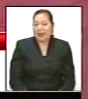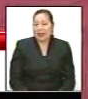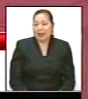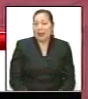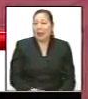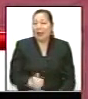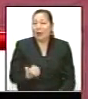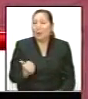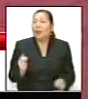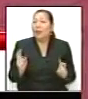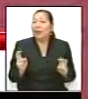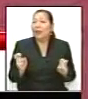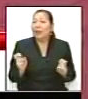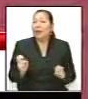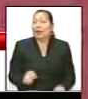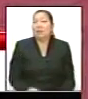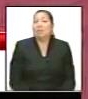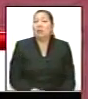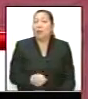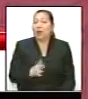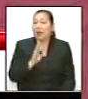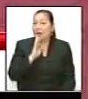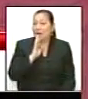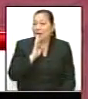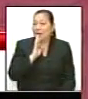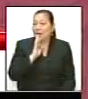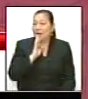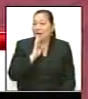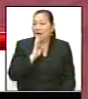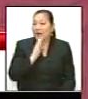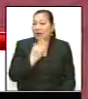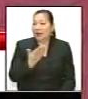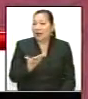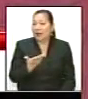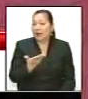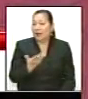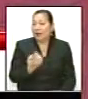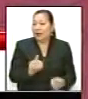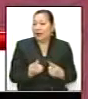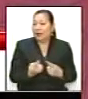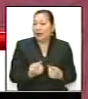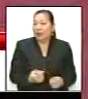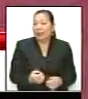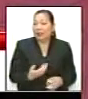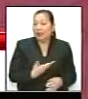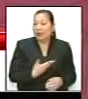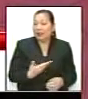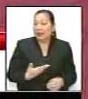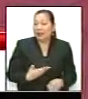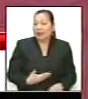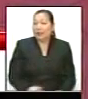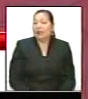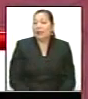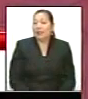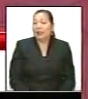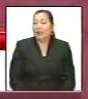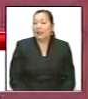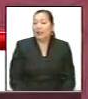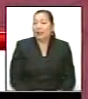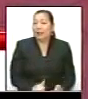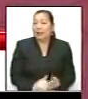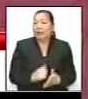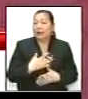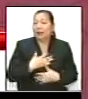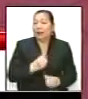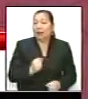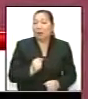Y hay otro tema también, mire usted, acá usted está señalando en las intervenciones en ejecución, dice que en